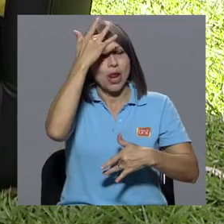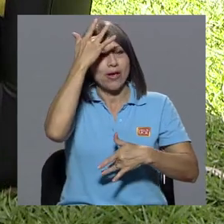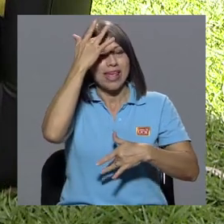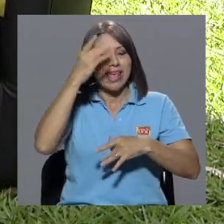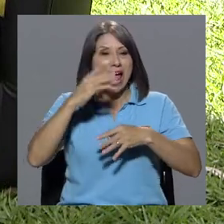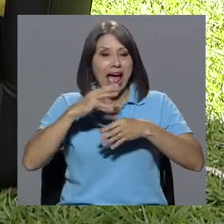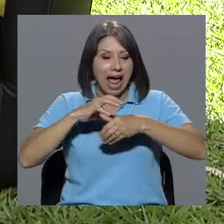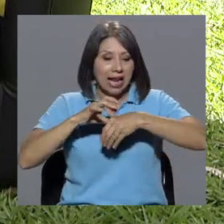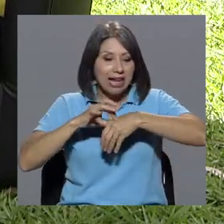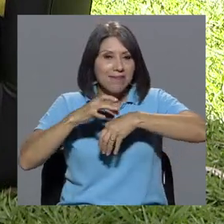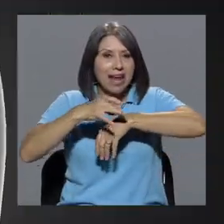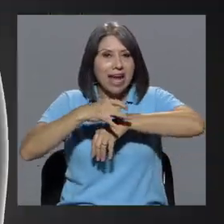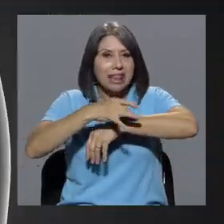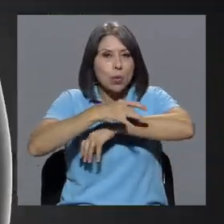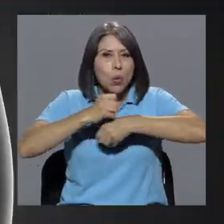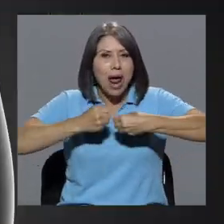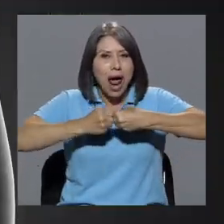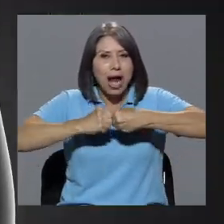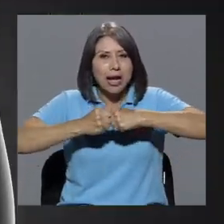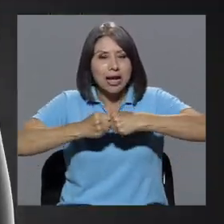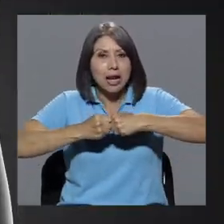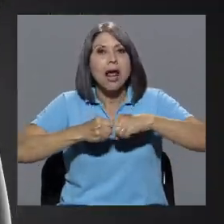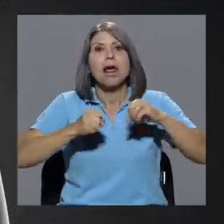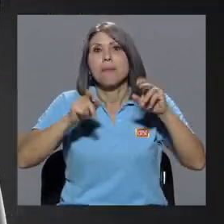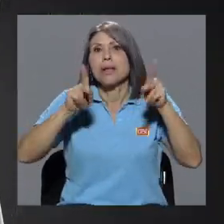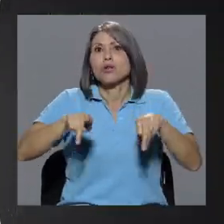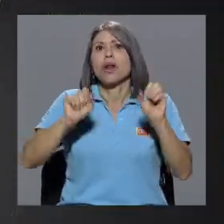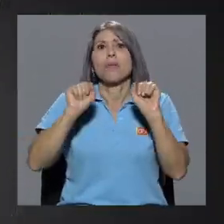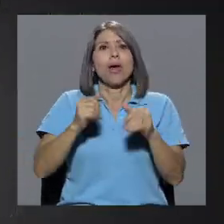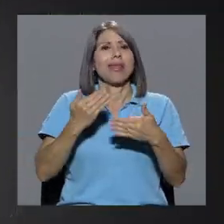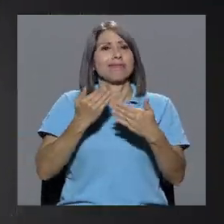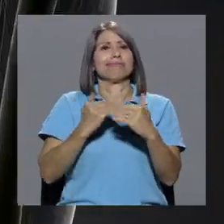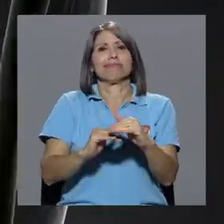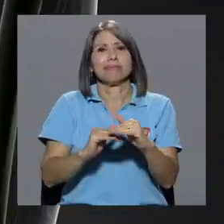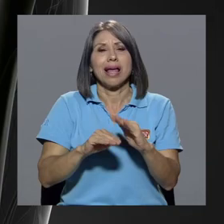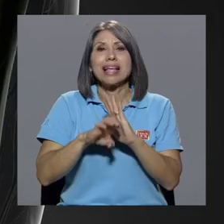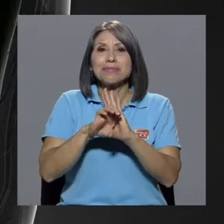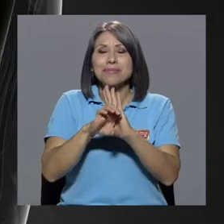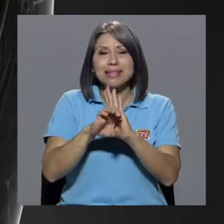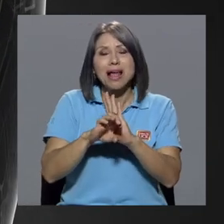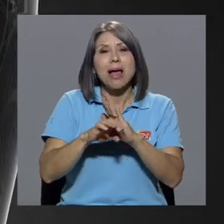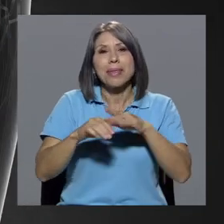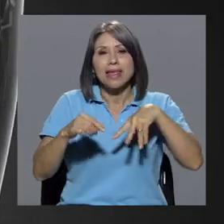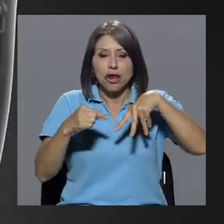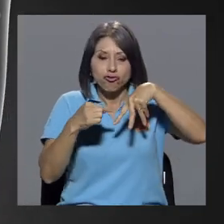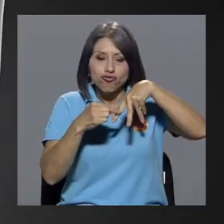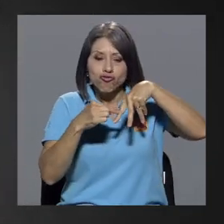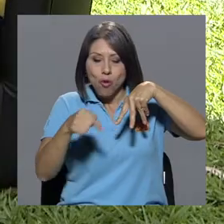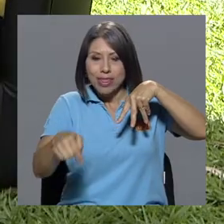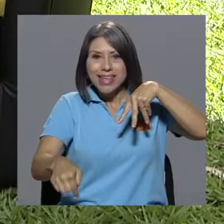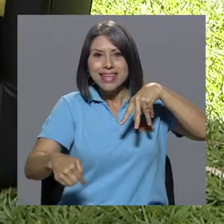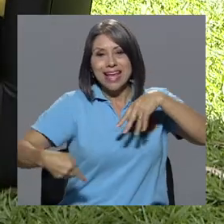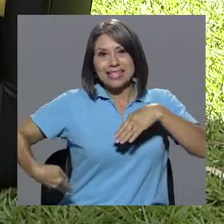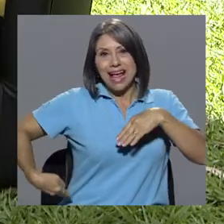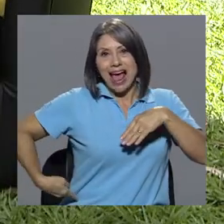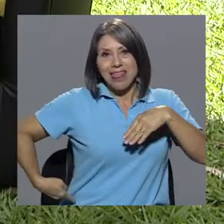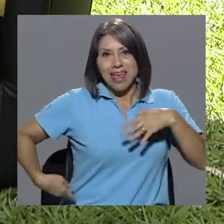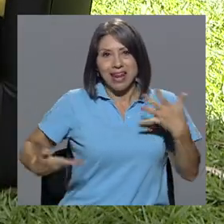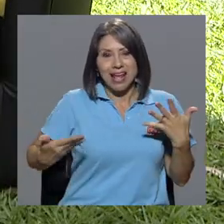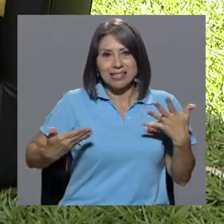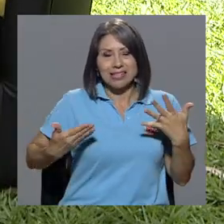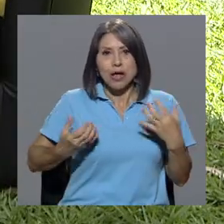nivel articular hoy en día. Es muy discapacitante, sobre todo a nivel de rodillas, caderas. Y